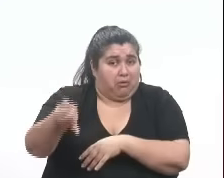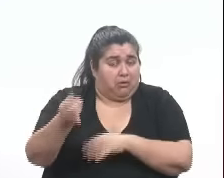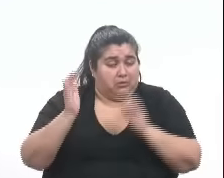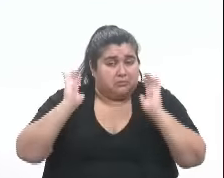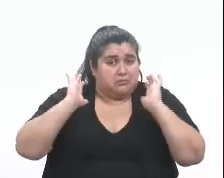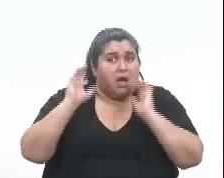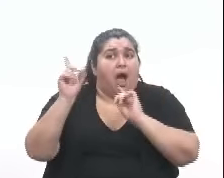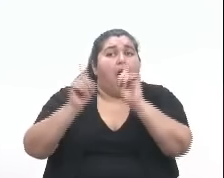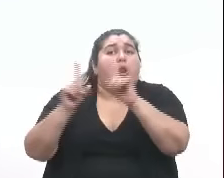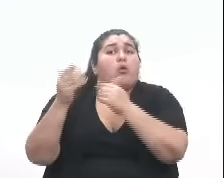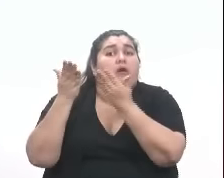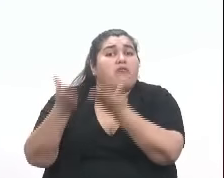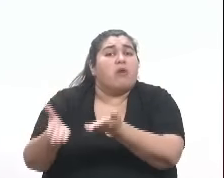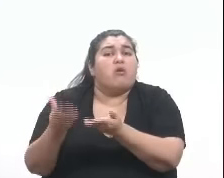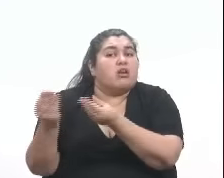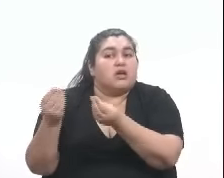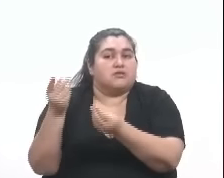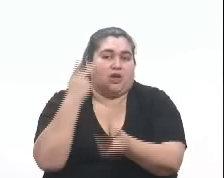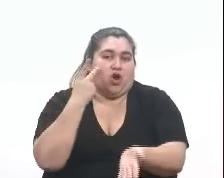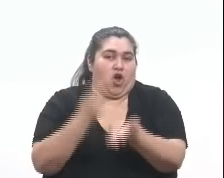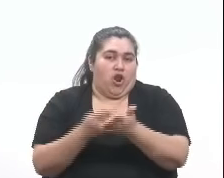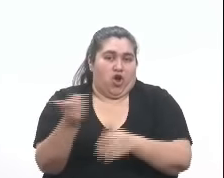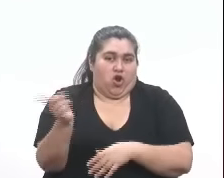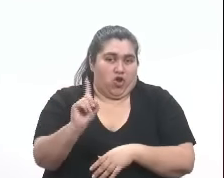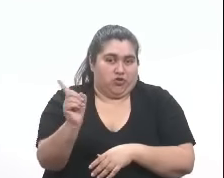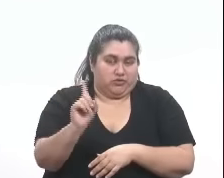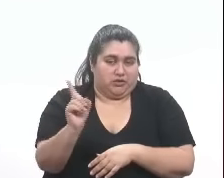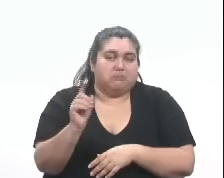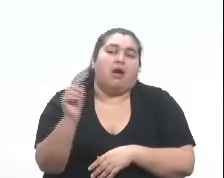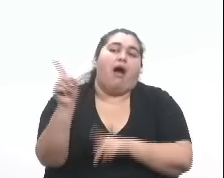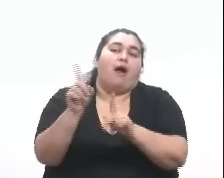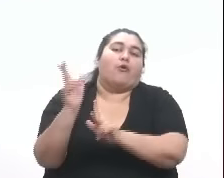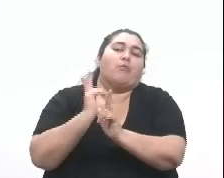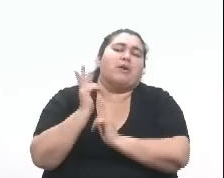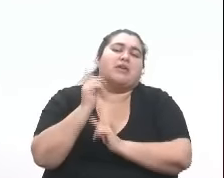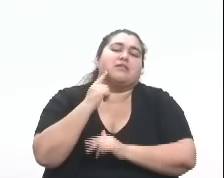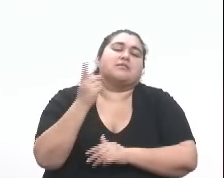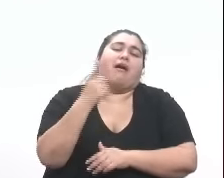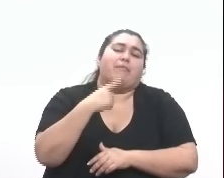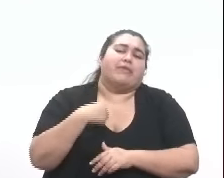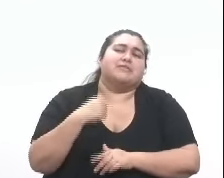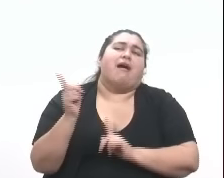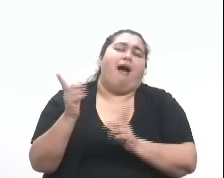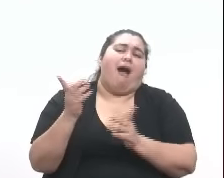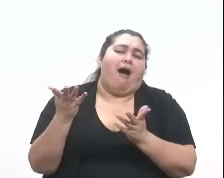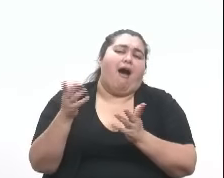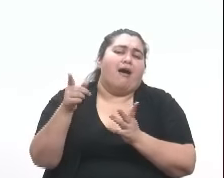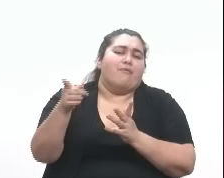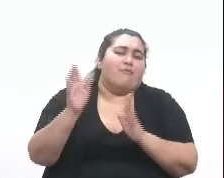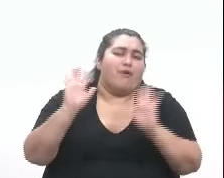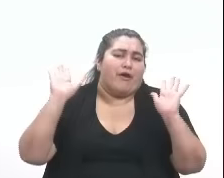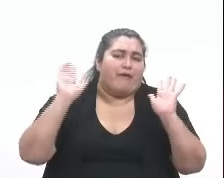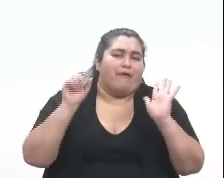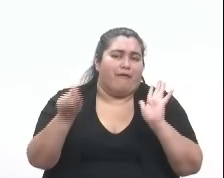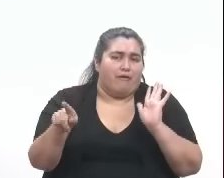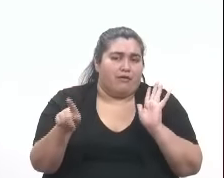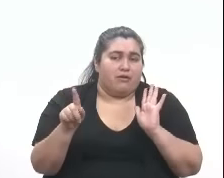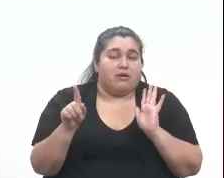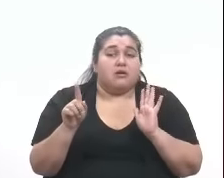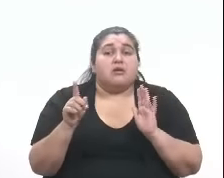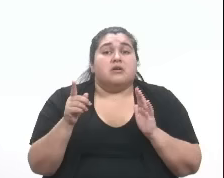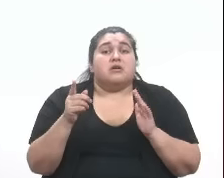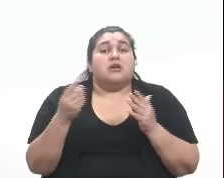que por no reconocer, porque como algunos me dicen, nadie se separa en la luna de miel, ¿verdad? Nadie se separa en la luna de miel.